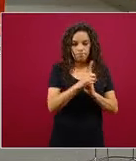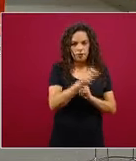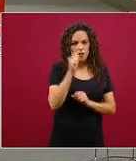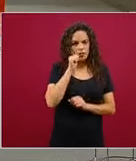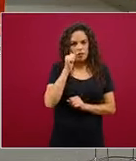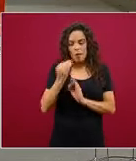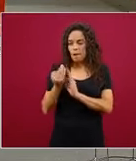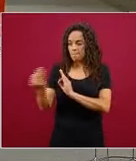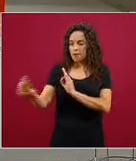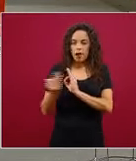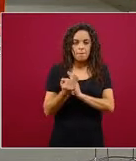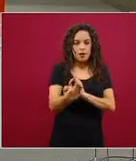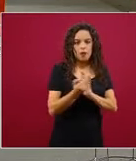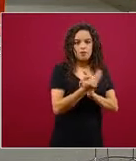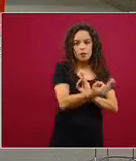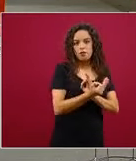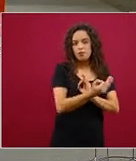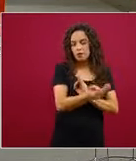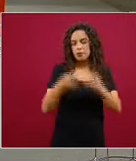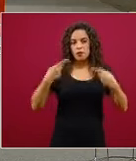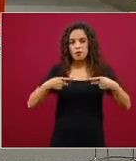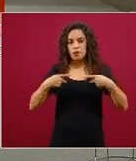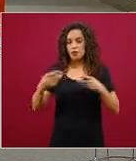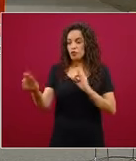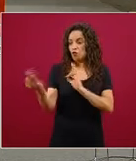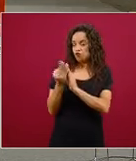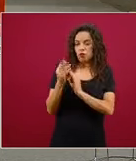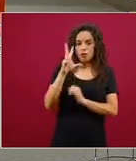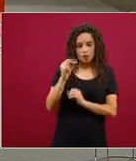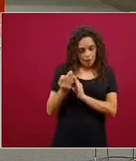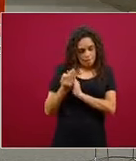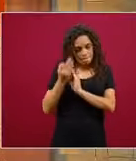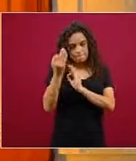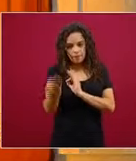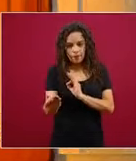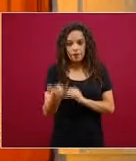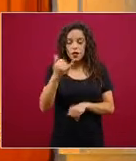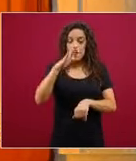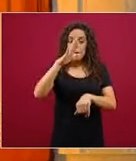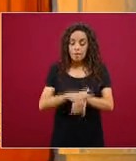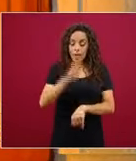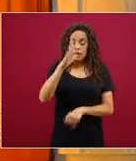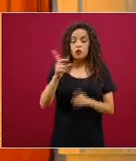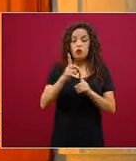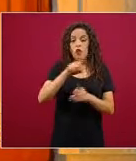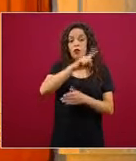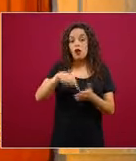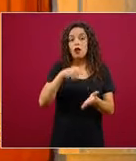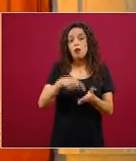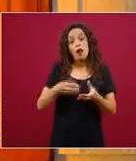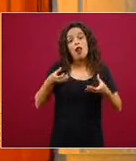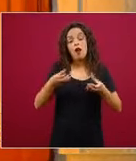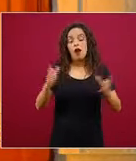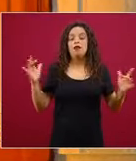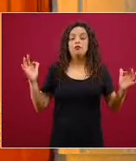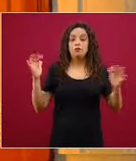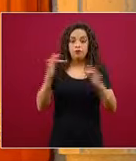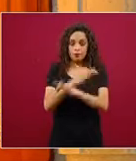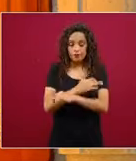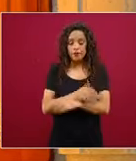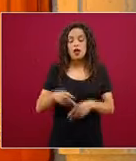sana distancia de las personas, sobre todo en espacios en donde sean públicos, el lavado de